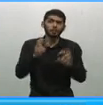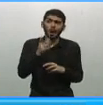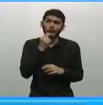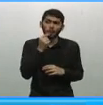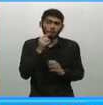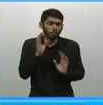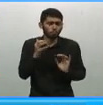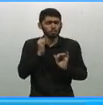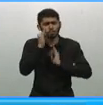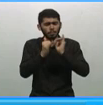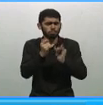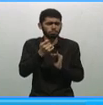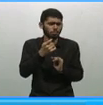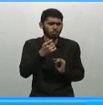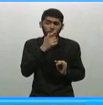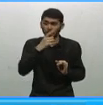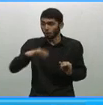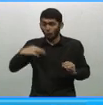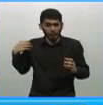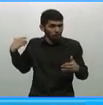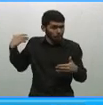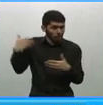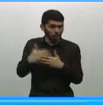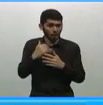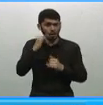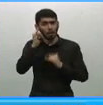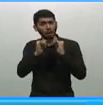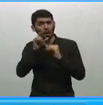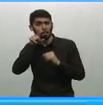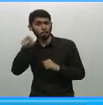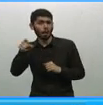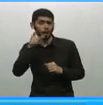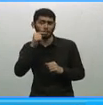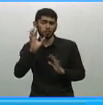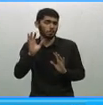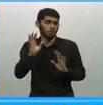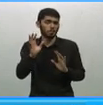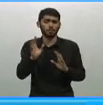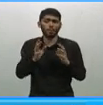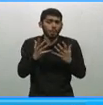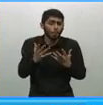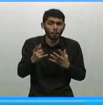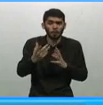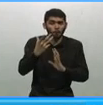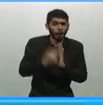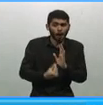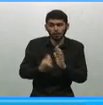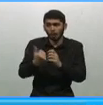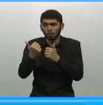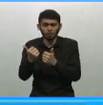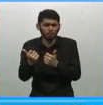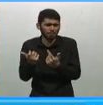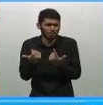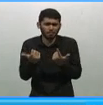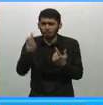nunca creo que en mi vida hablé Obviamente que tienen acierto y errores como como cualquier ser humano pero son